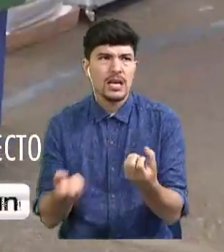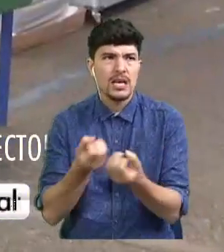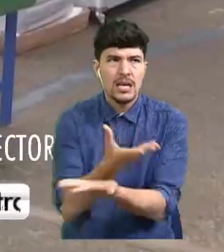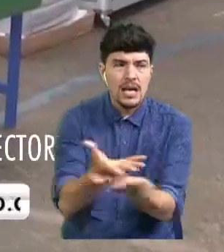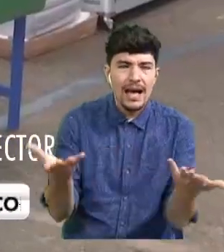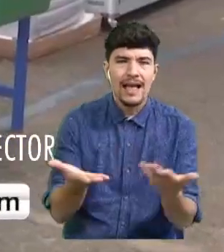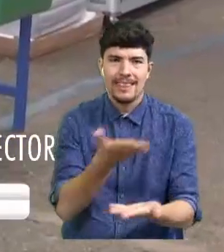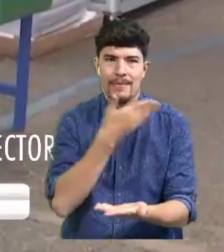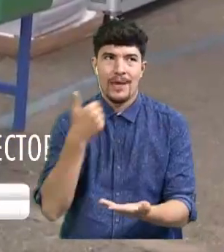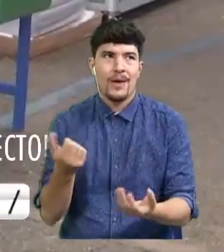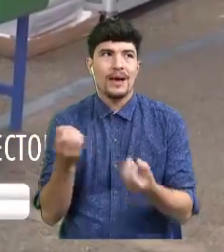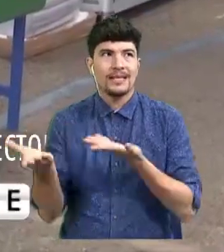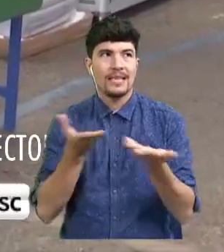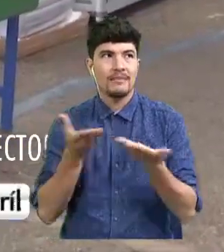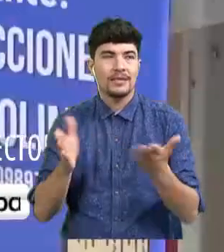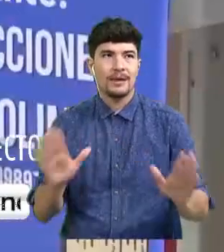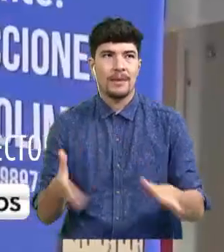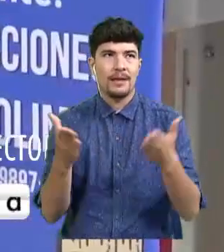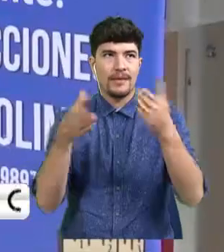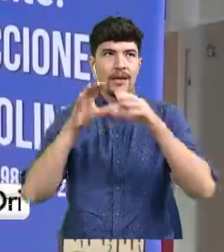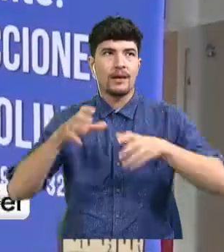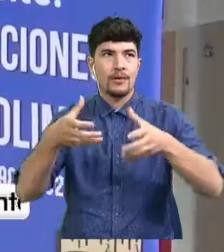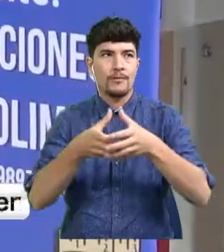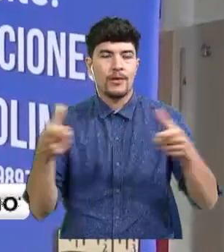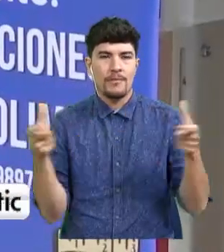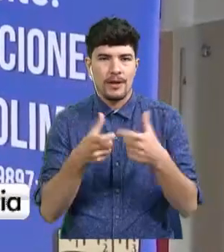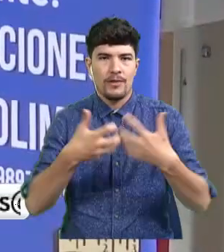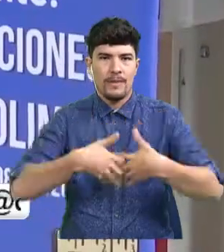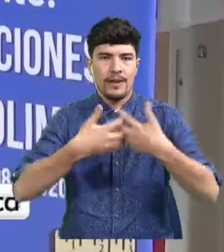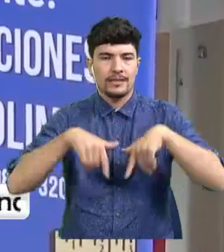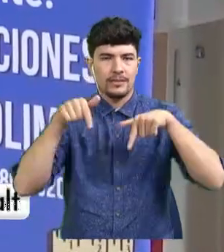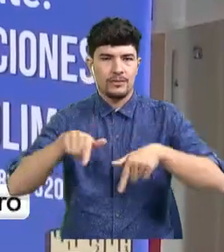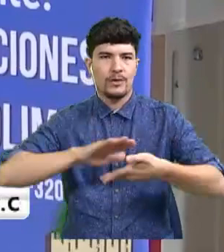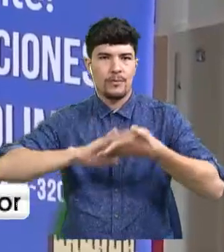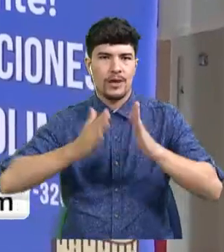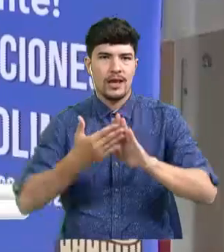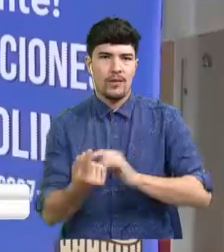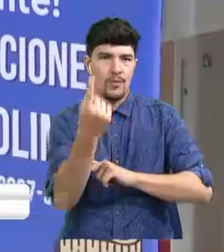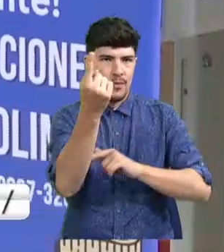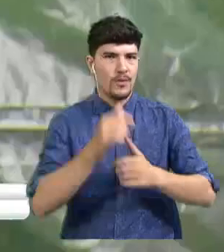facilitar las labores de emprendimiento de este grupo de microempresarios habitantes de la Comuna 1.